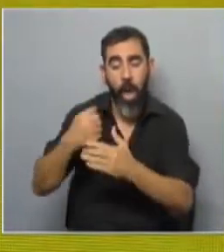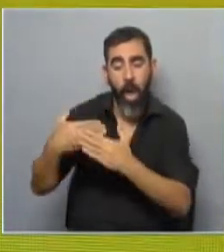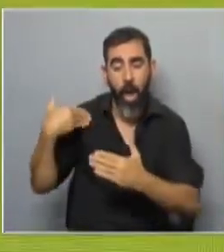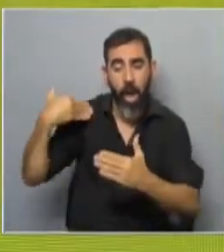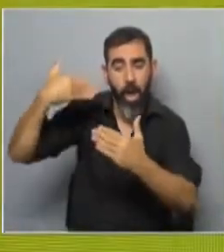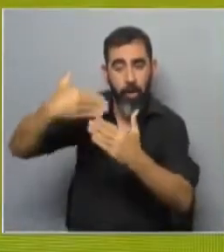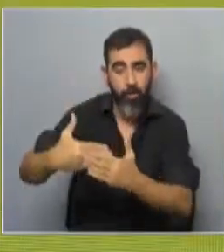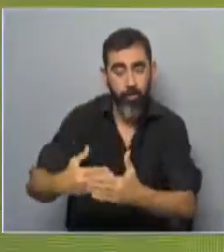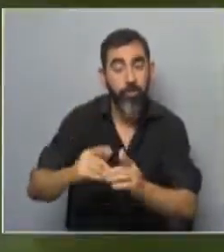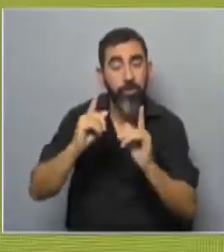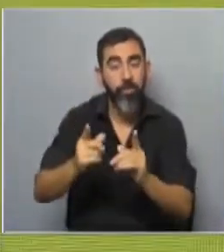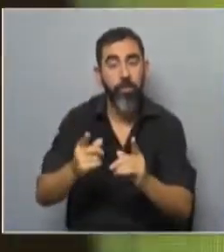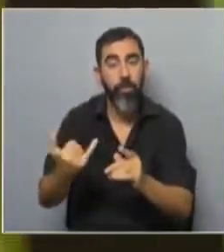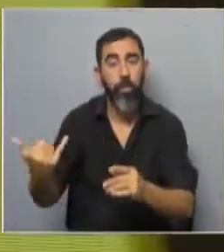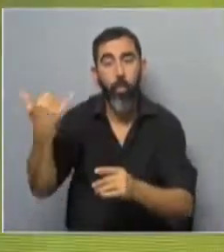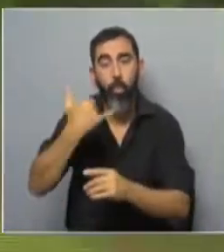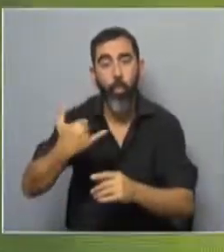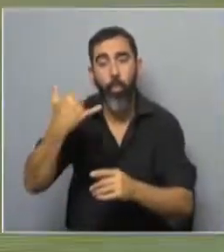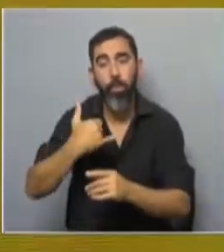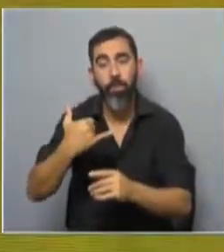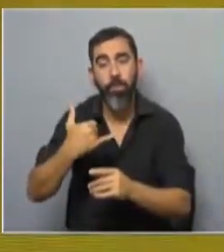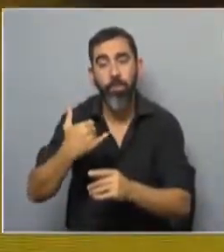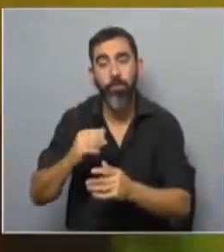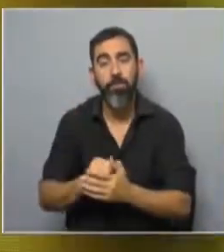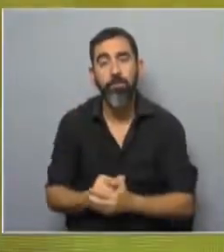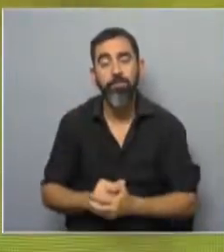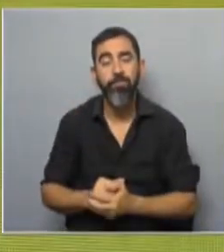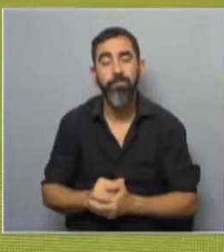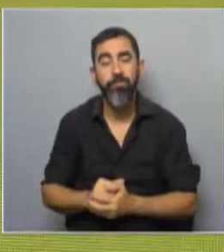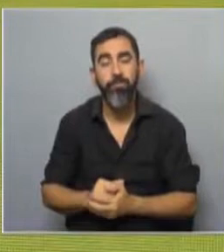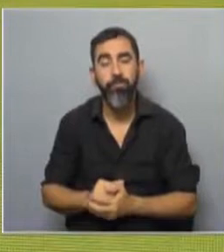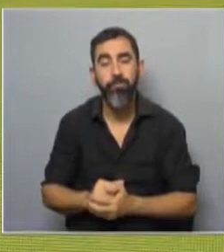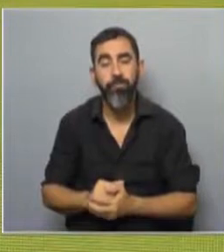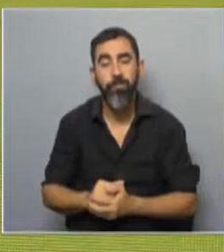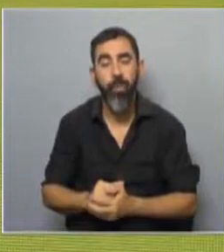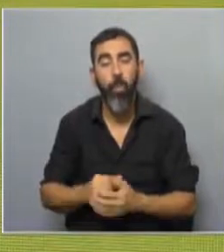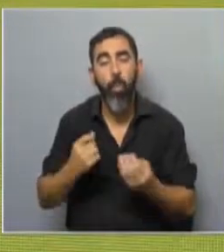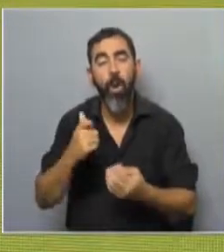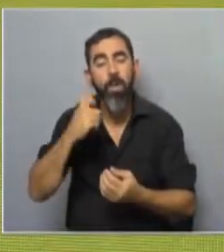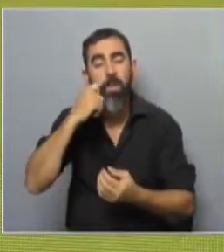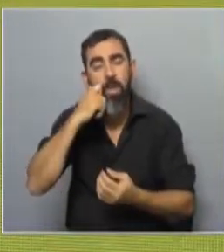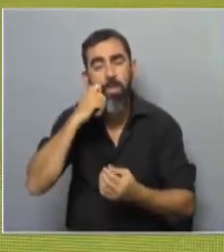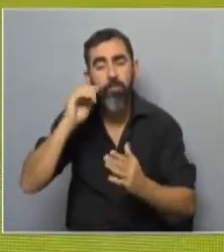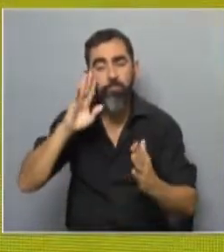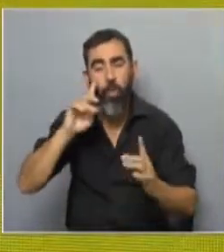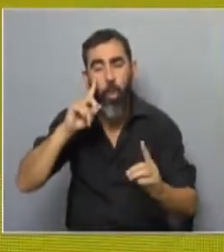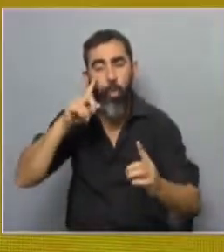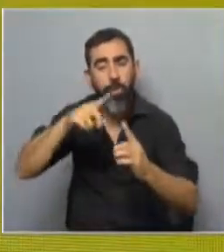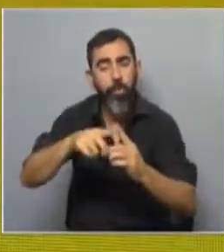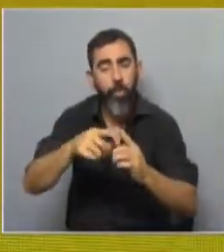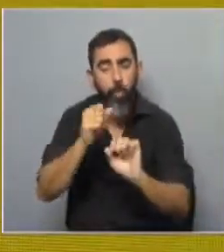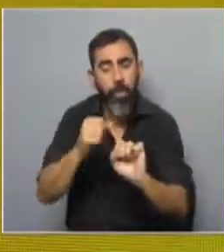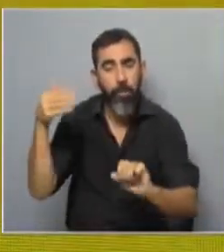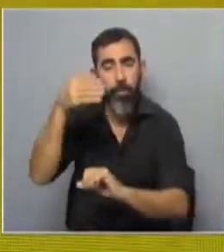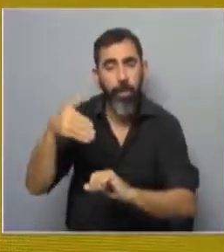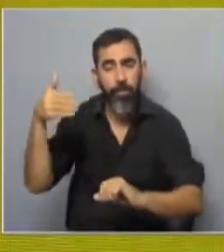También nos cuenta, bueno, nos cuentan en qué edades, para qué edades, cuántos pueden participar.